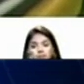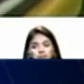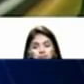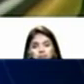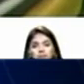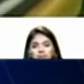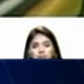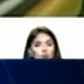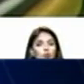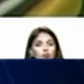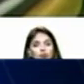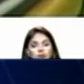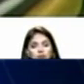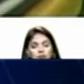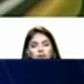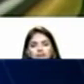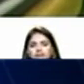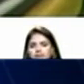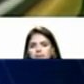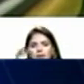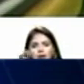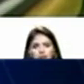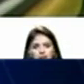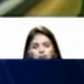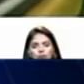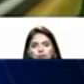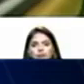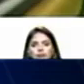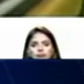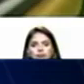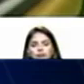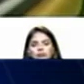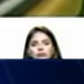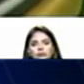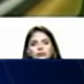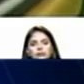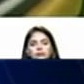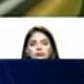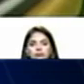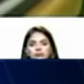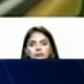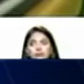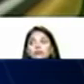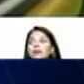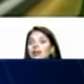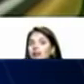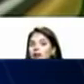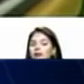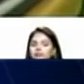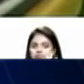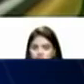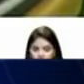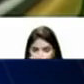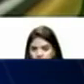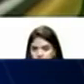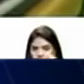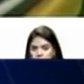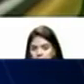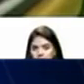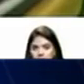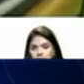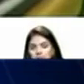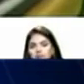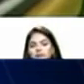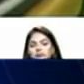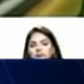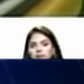alcanzar los altos fines del Estado, sin menoscabo, y esto debe quedar muy claro, sin